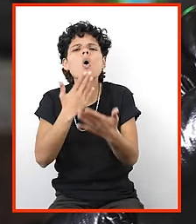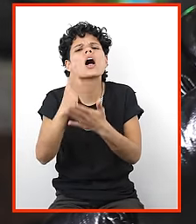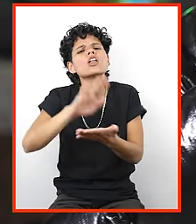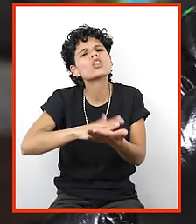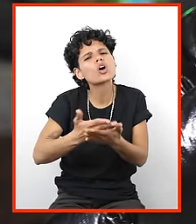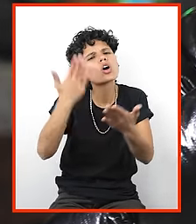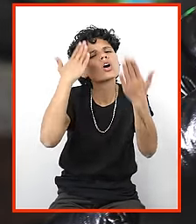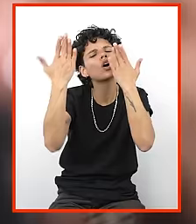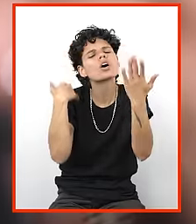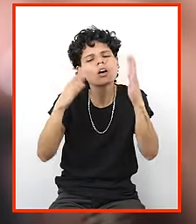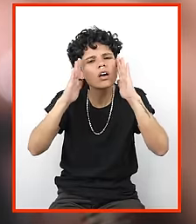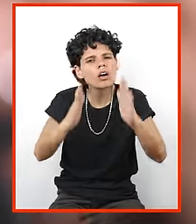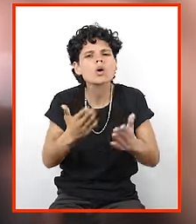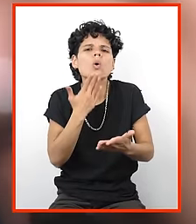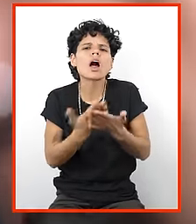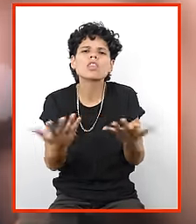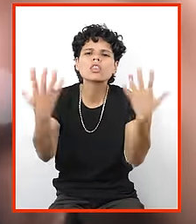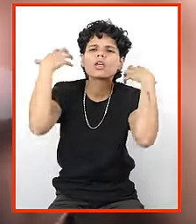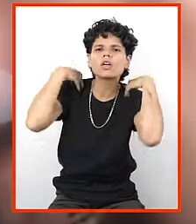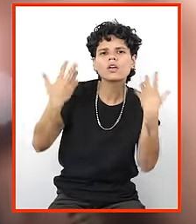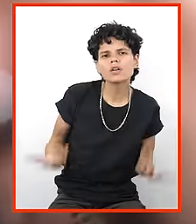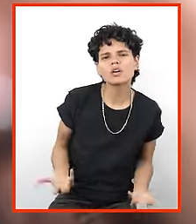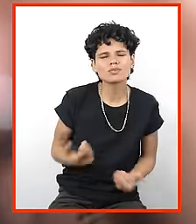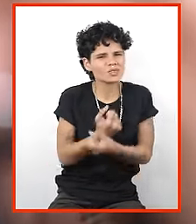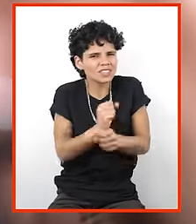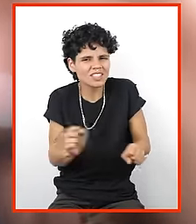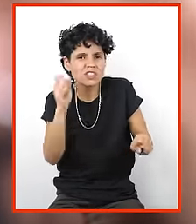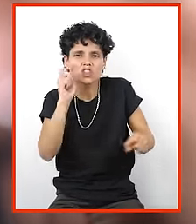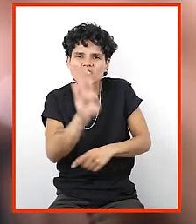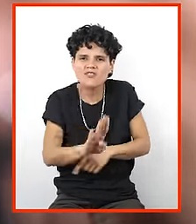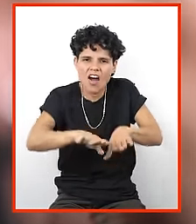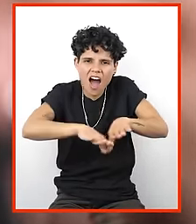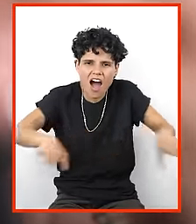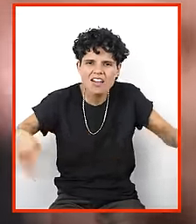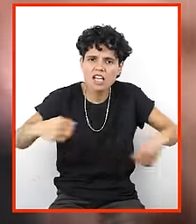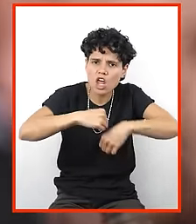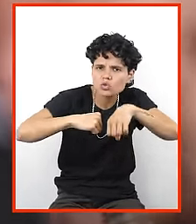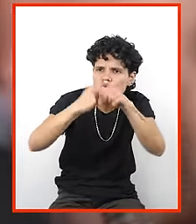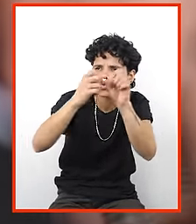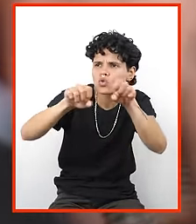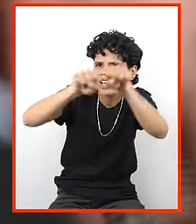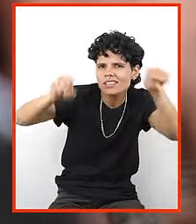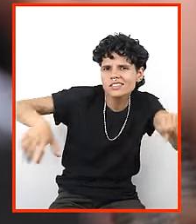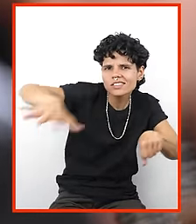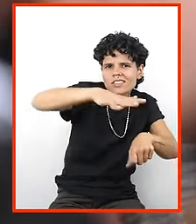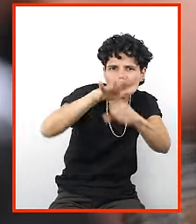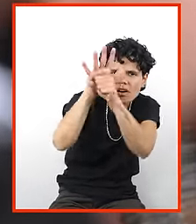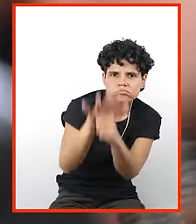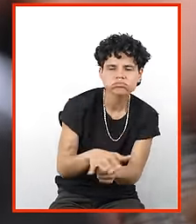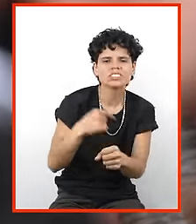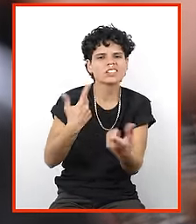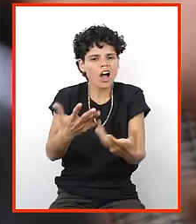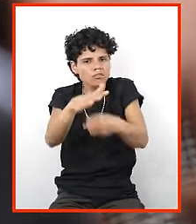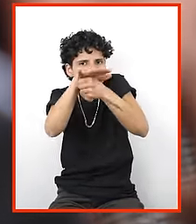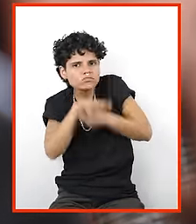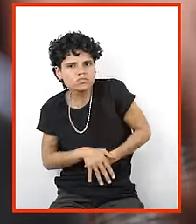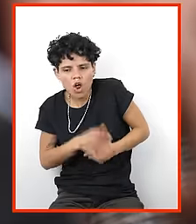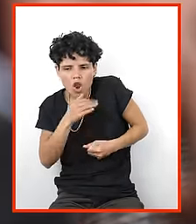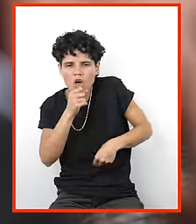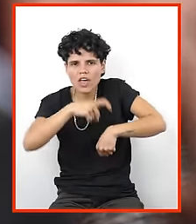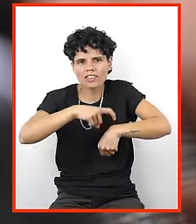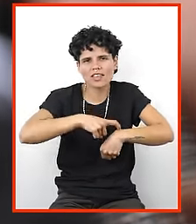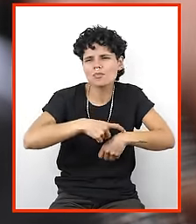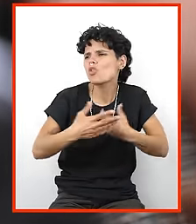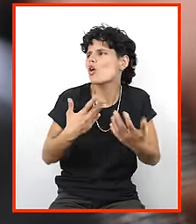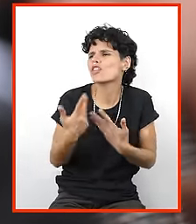te haces cargo de tu salud mental? Entonces, desde el inicio, desde la base, hay un error. en nuestra ecuación, ¿me entendís? Porque tenemos poco